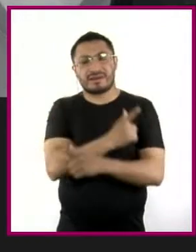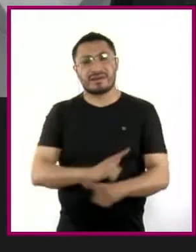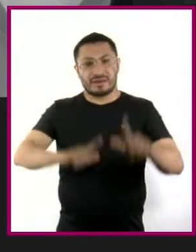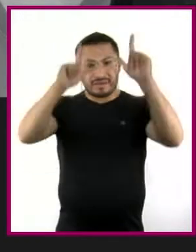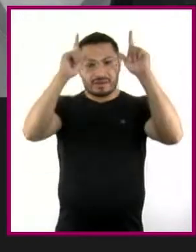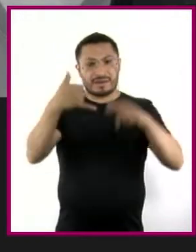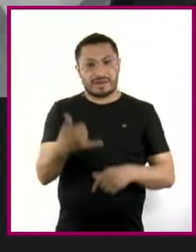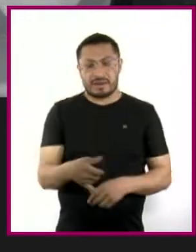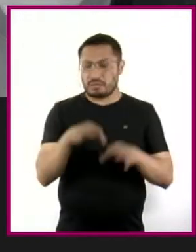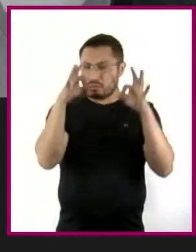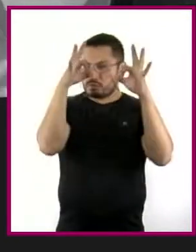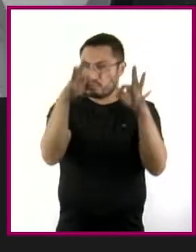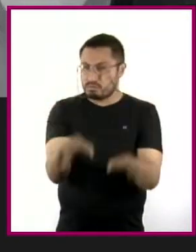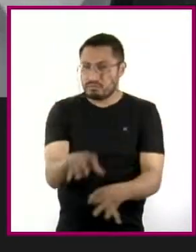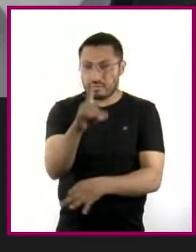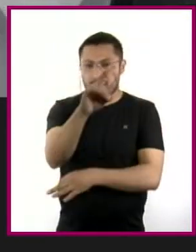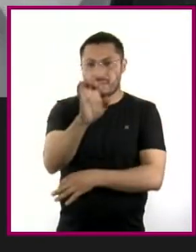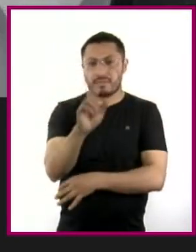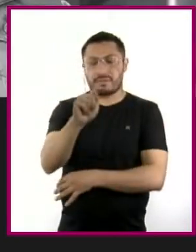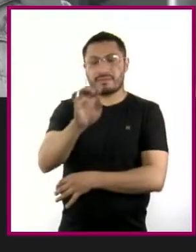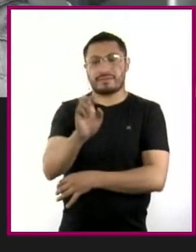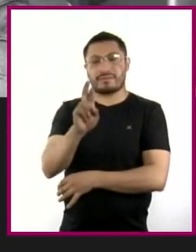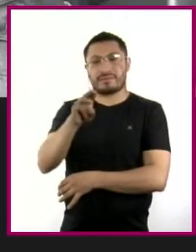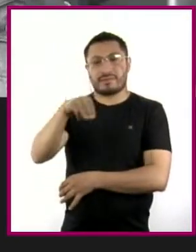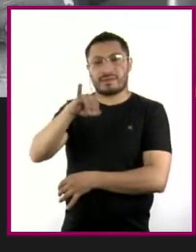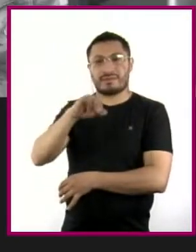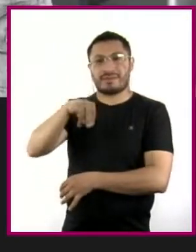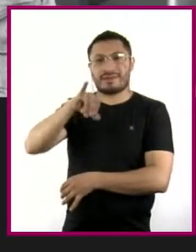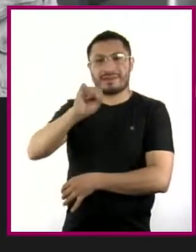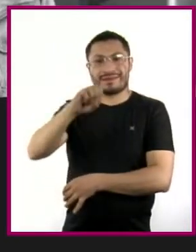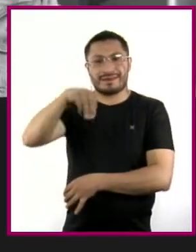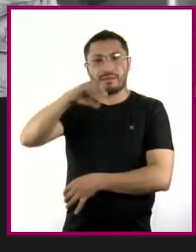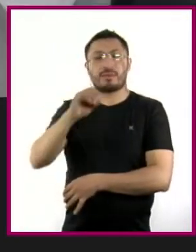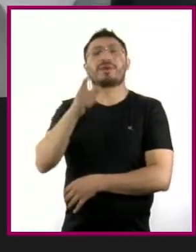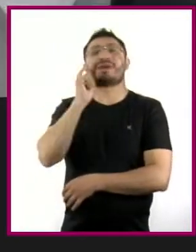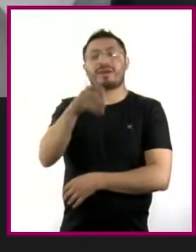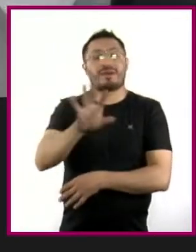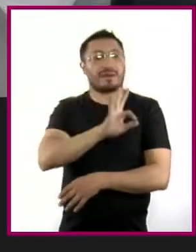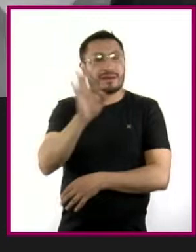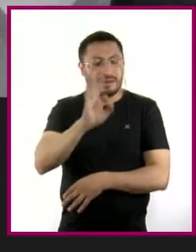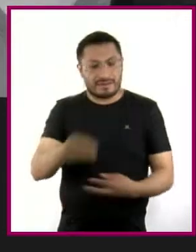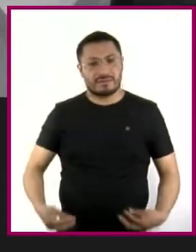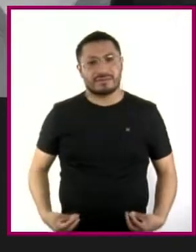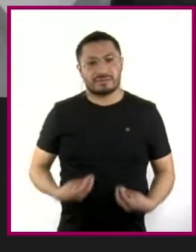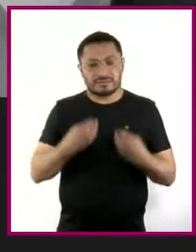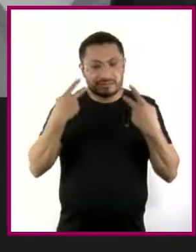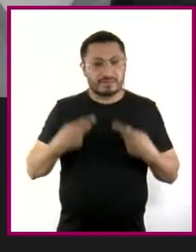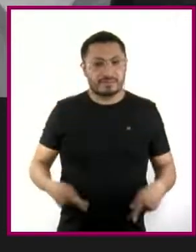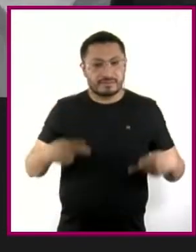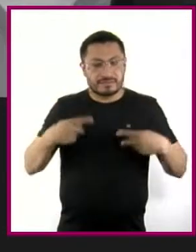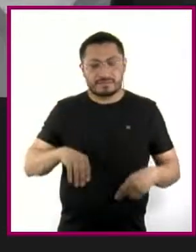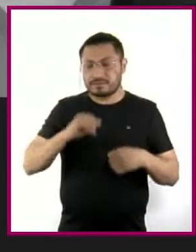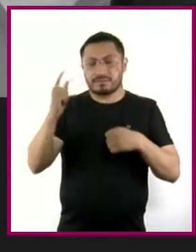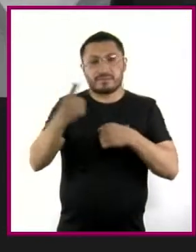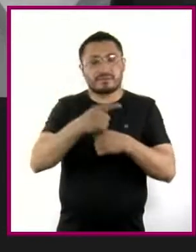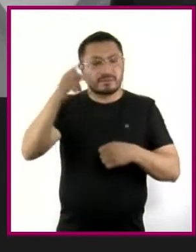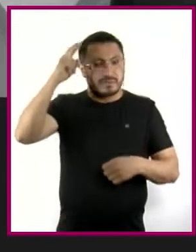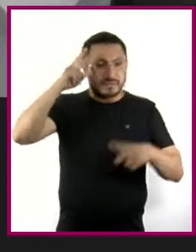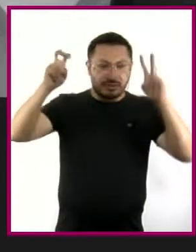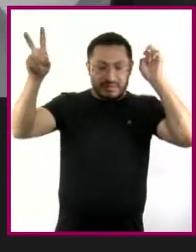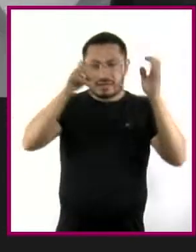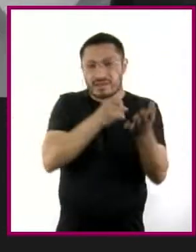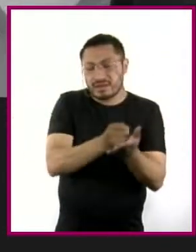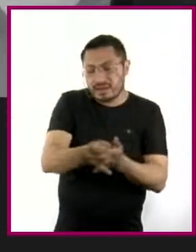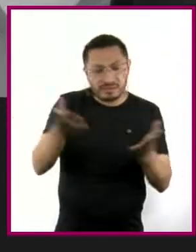determinismo? Es decir, sobre si la vida de los seres humanos es algo que cada uno construya con sus decisiones y